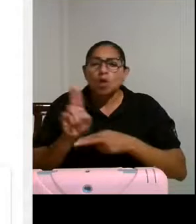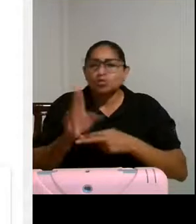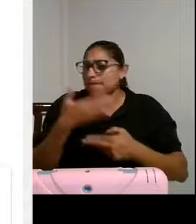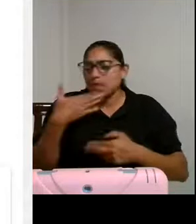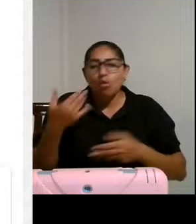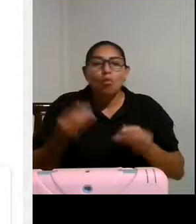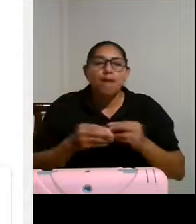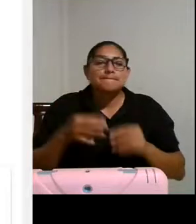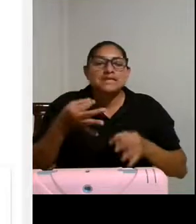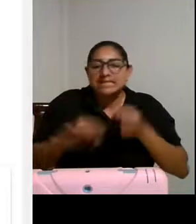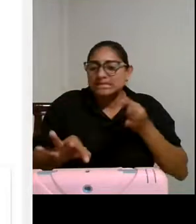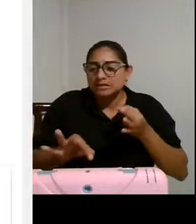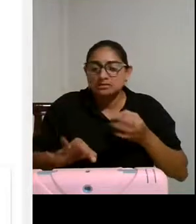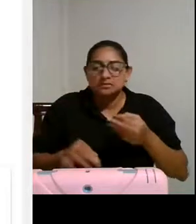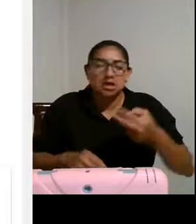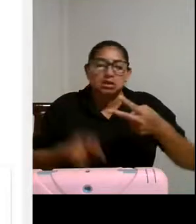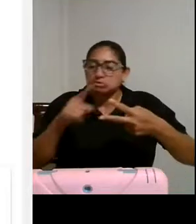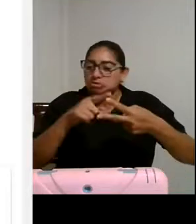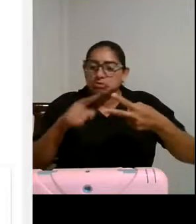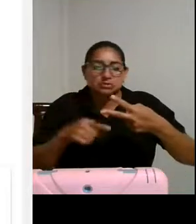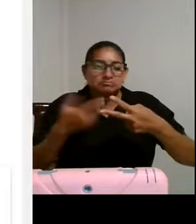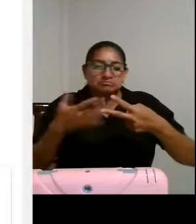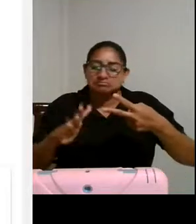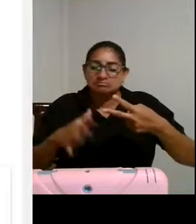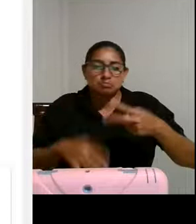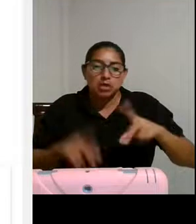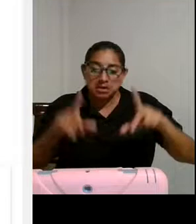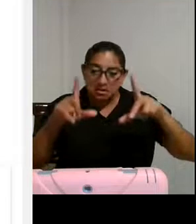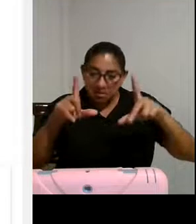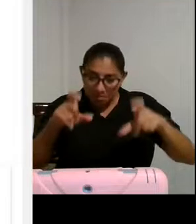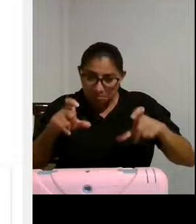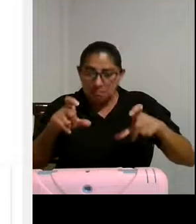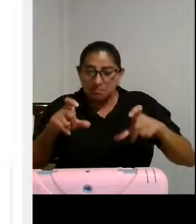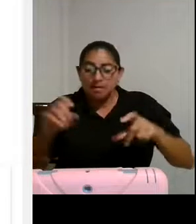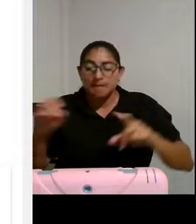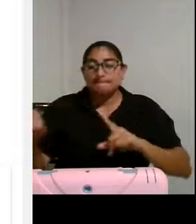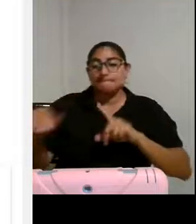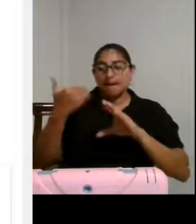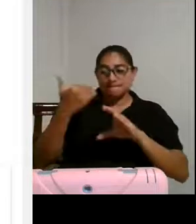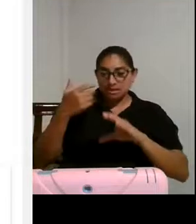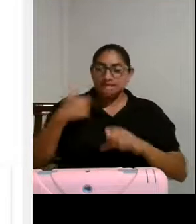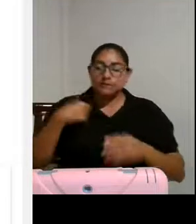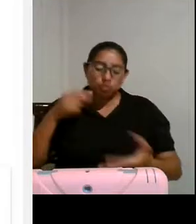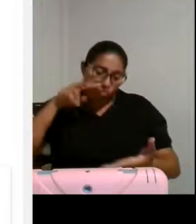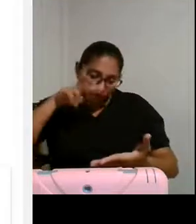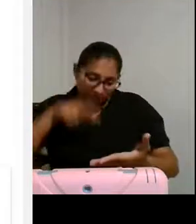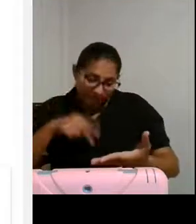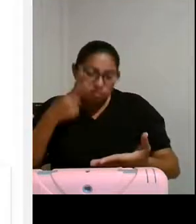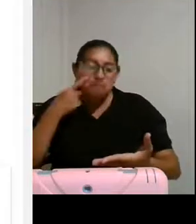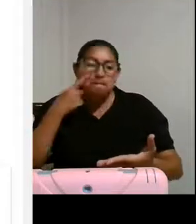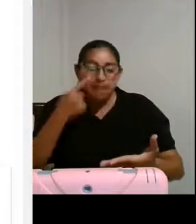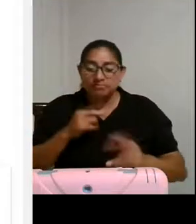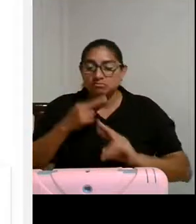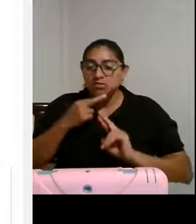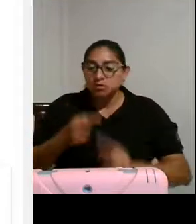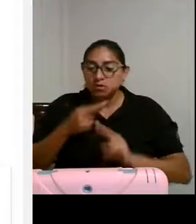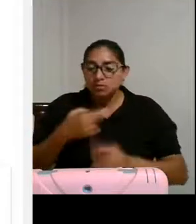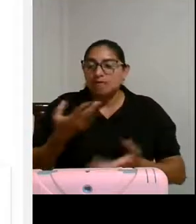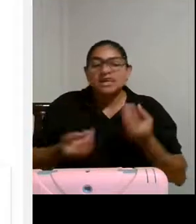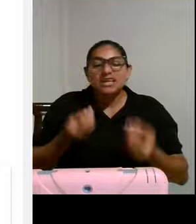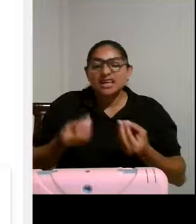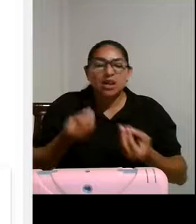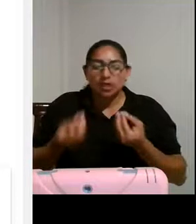porque No, lo que puede hacer es eso, sacarle una captura de pantalla al video y nos la envía y nosotros le respondemos para ver qué será lo